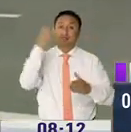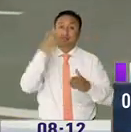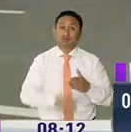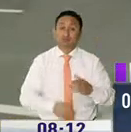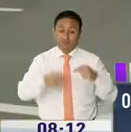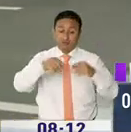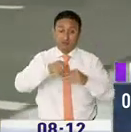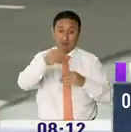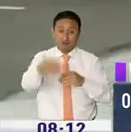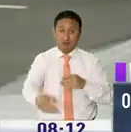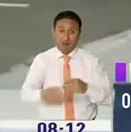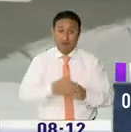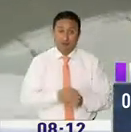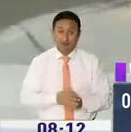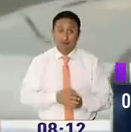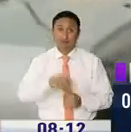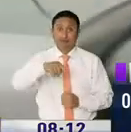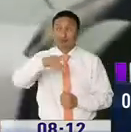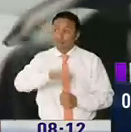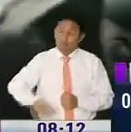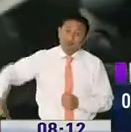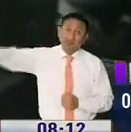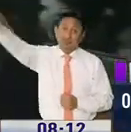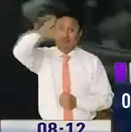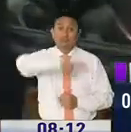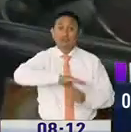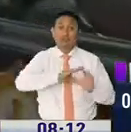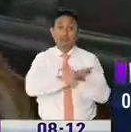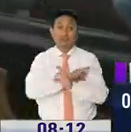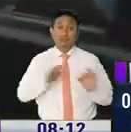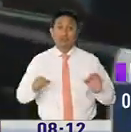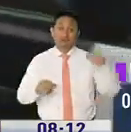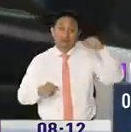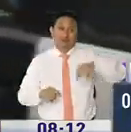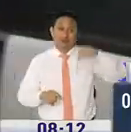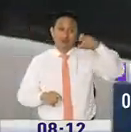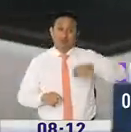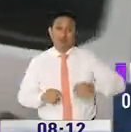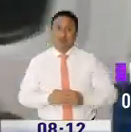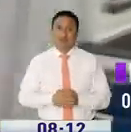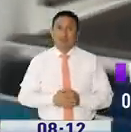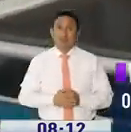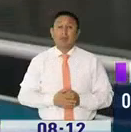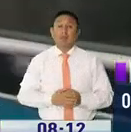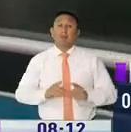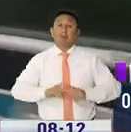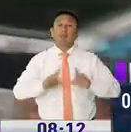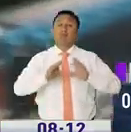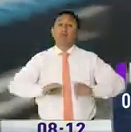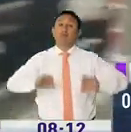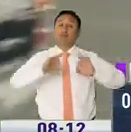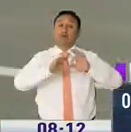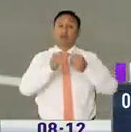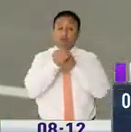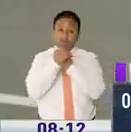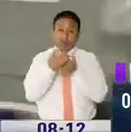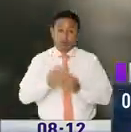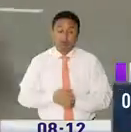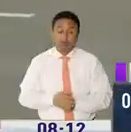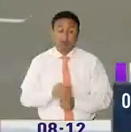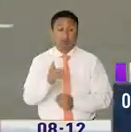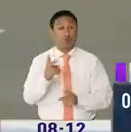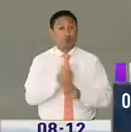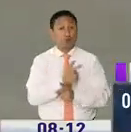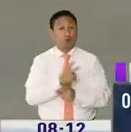aquí afuera, hemos limpiado toda esta calle ya que vemos que aquí es donde más se ponía, pero también es importante decirles que no jueguen con sus